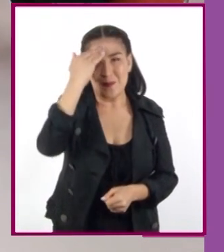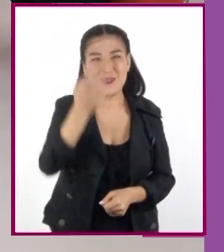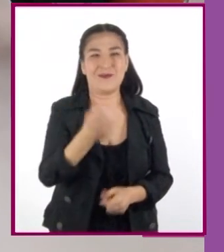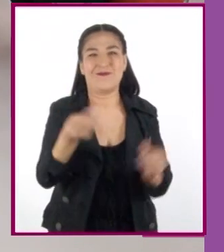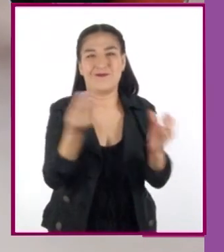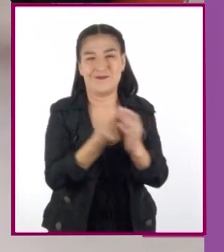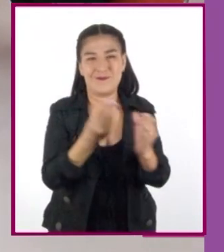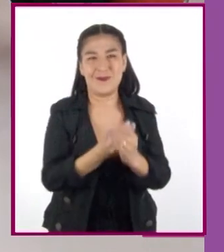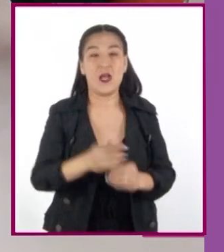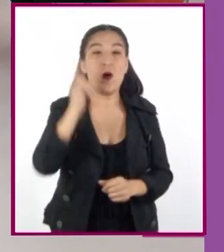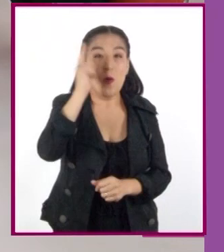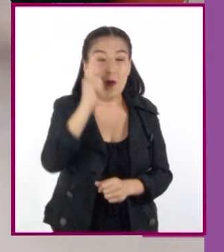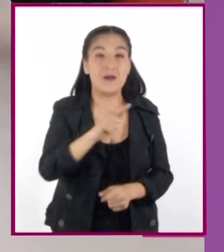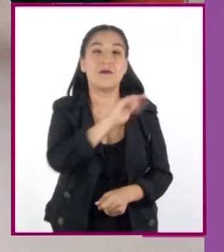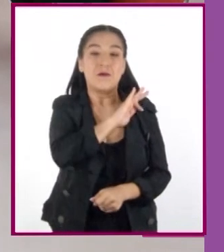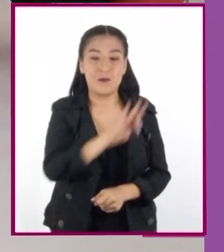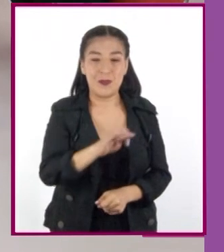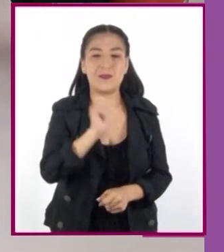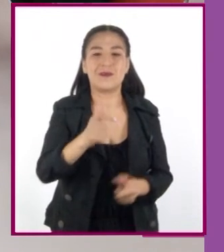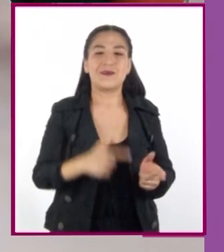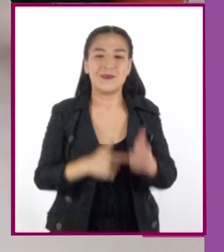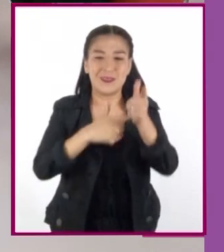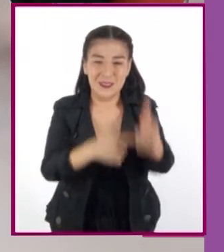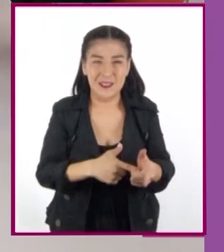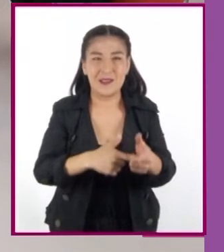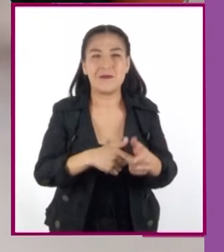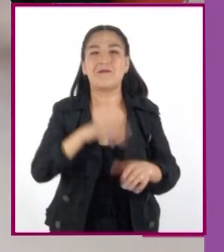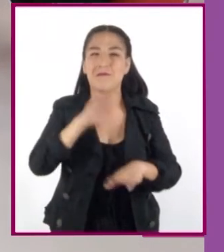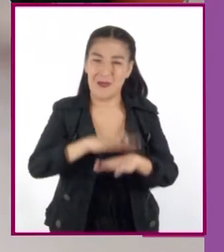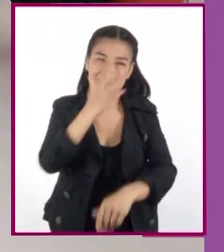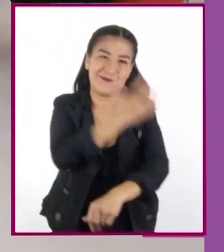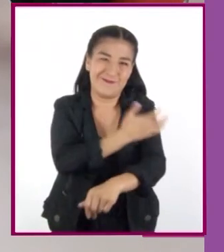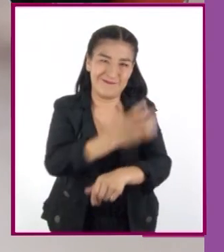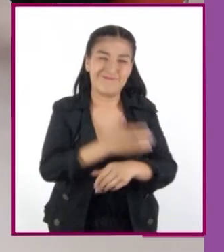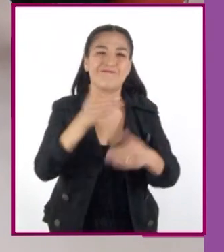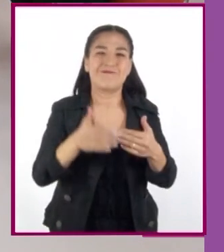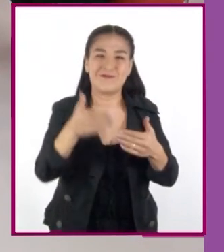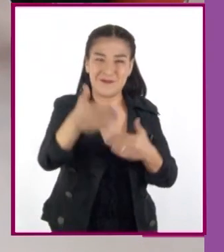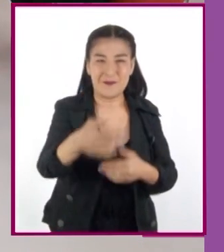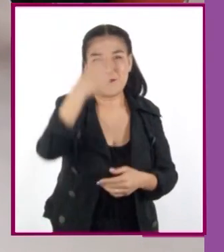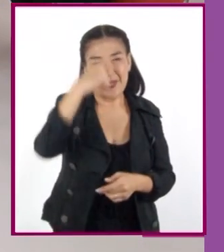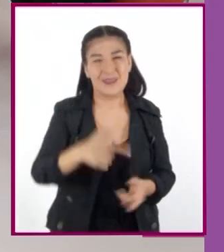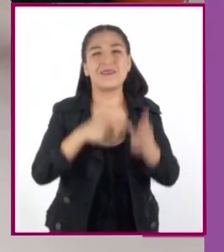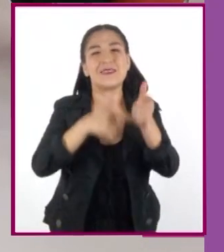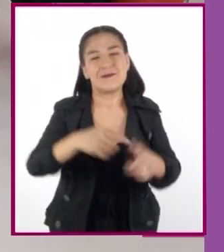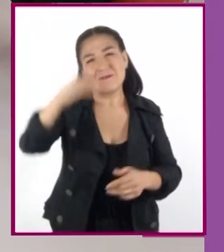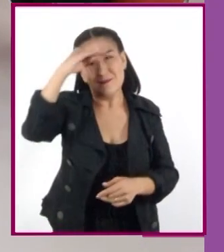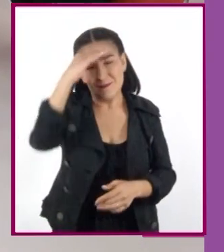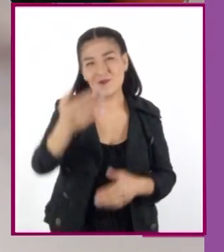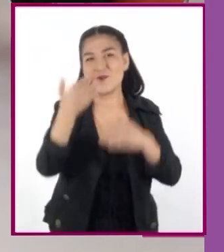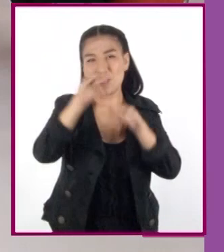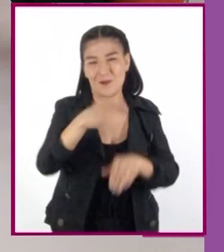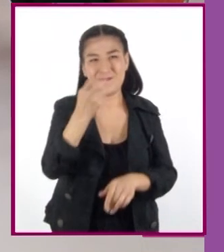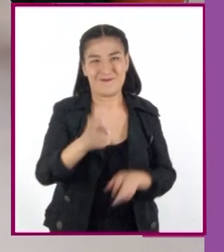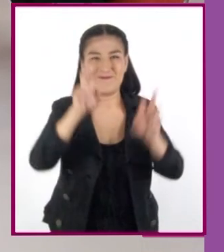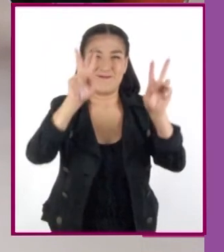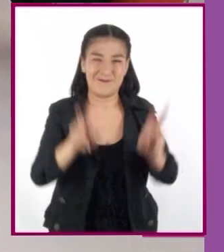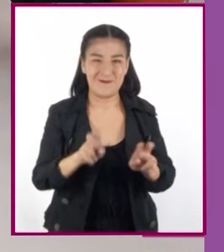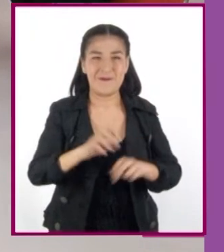sesión y espero que puedan seguir acompañándonos más adelante para seguir reflexionando sobre estos